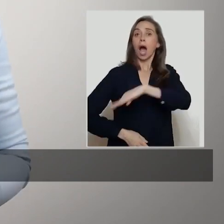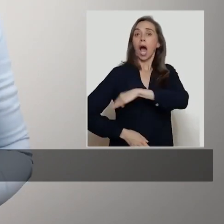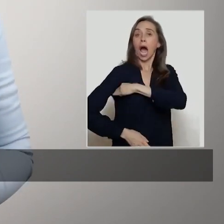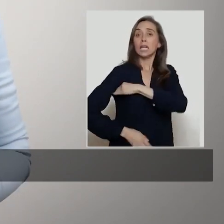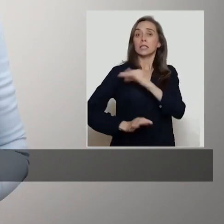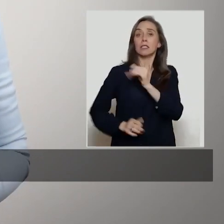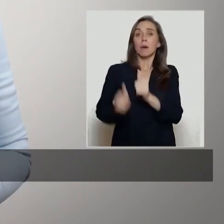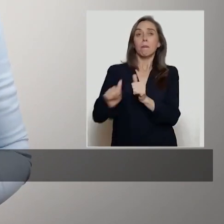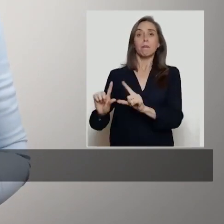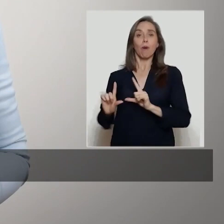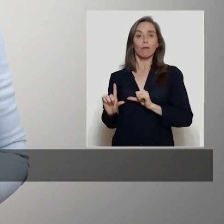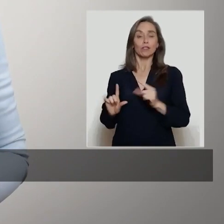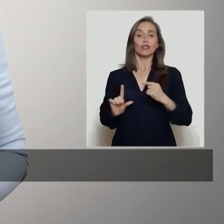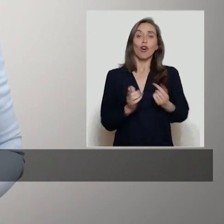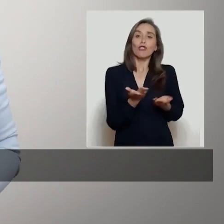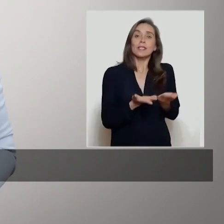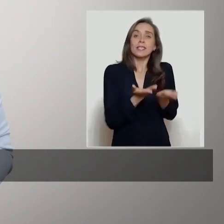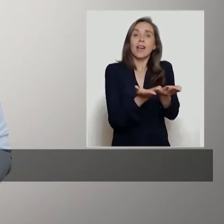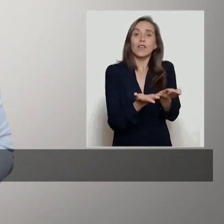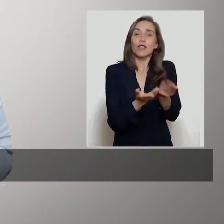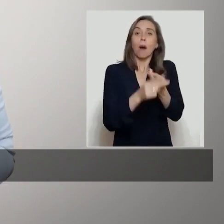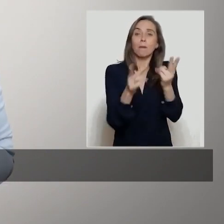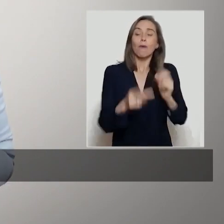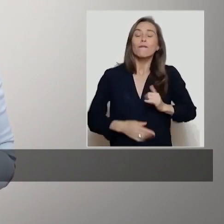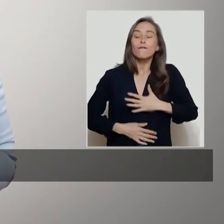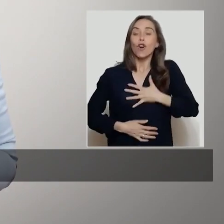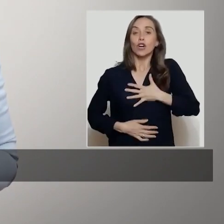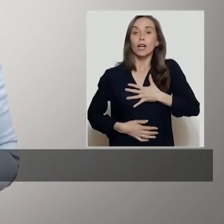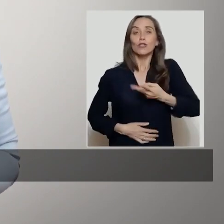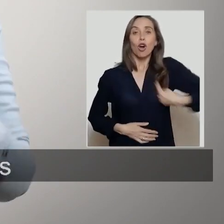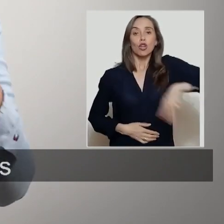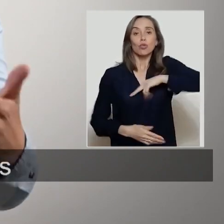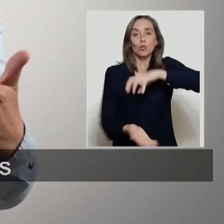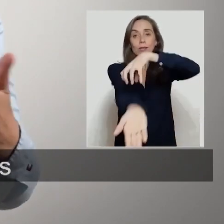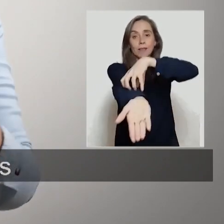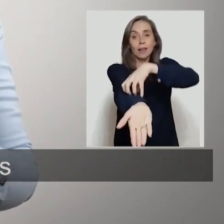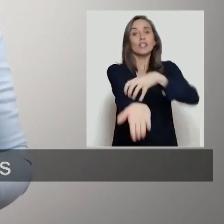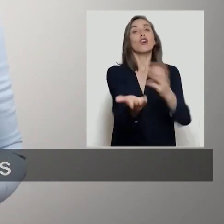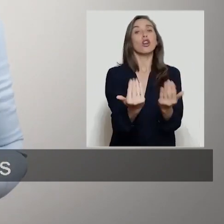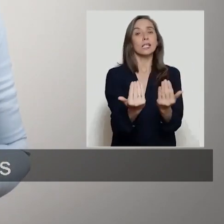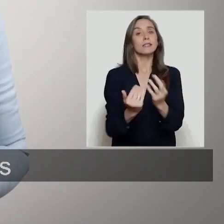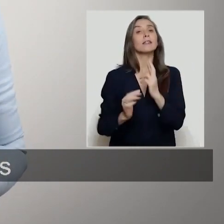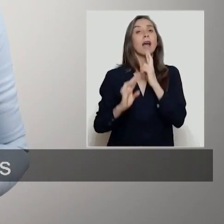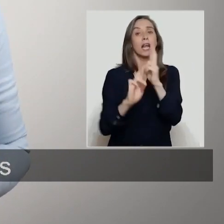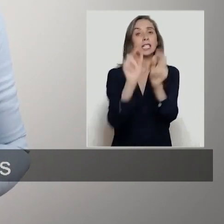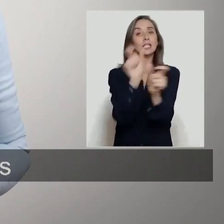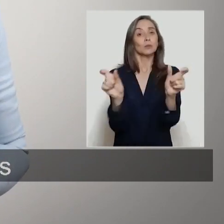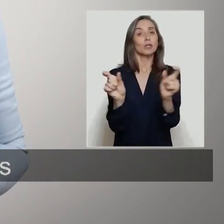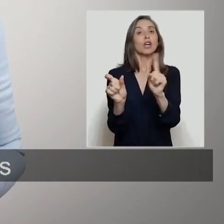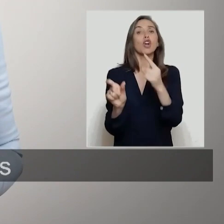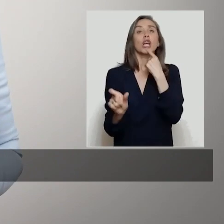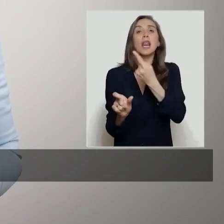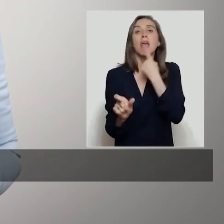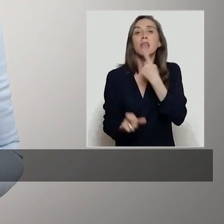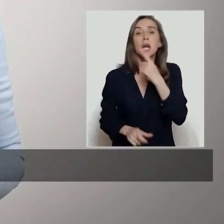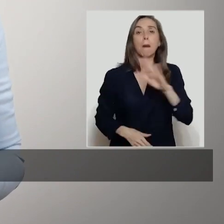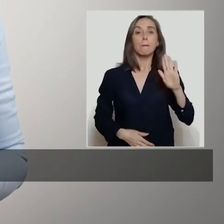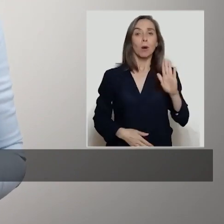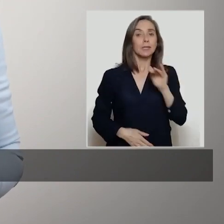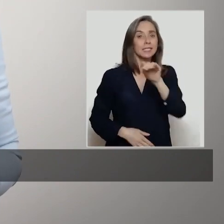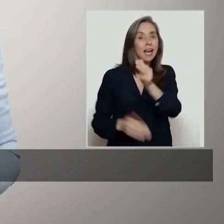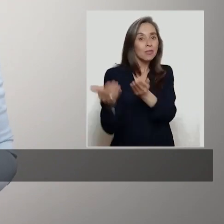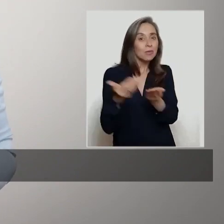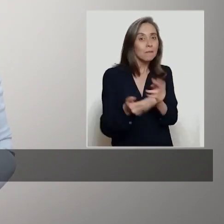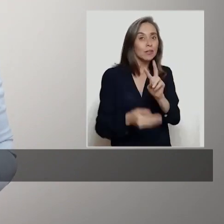madre, asistente social de profesión y servidora pública de vocación. Nuestra región necesita respuestas y no